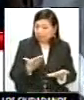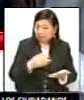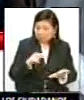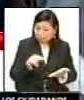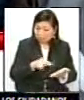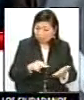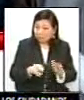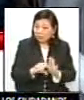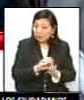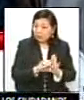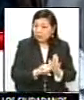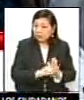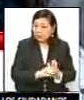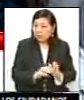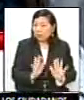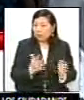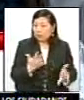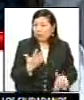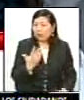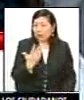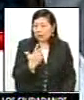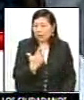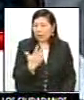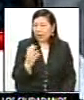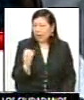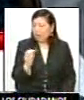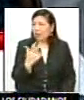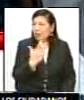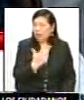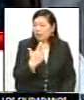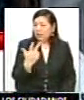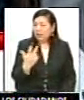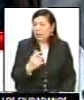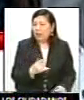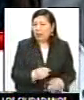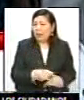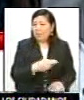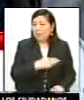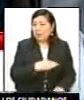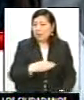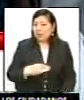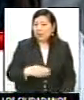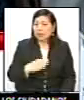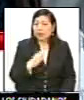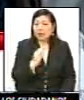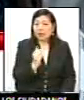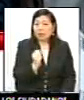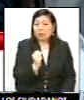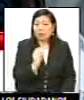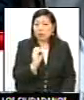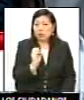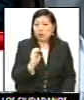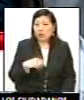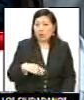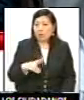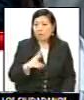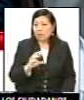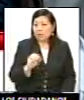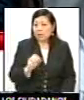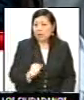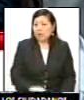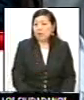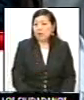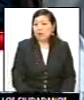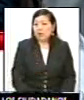denuncias constitucionales, que son como 30 o 33, contra el exministro Carlos Basombrío Iglesias, por los mismos hechos,